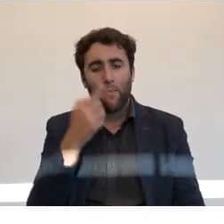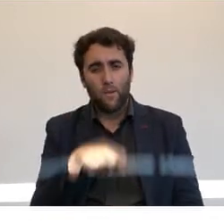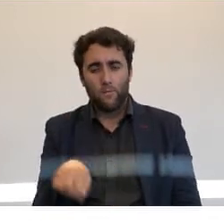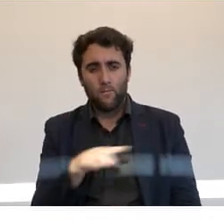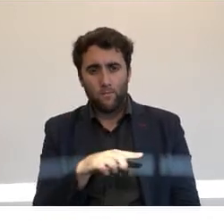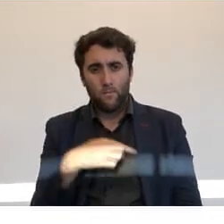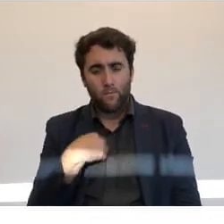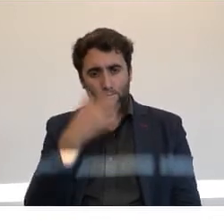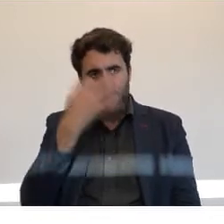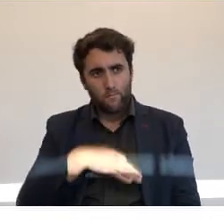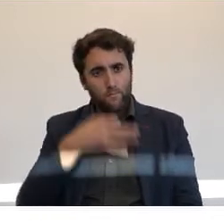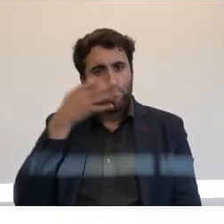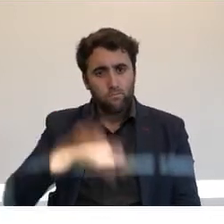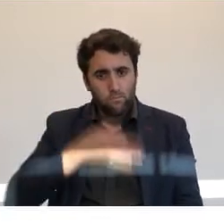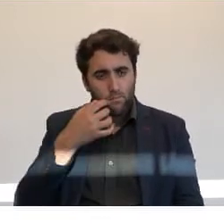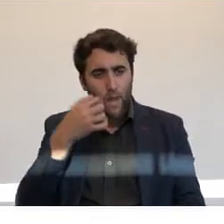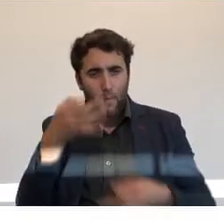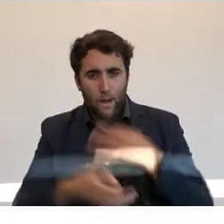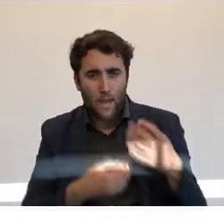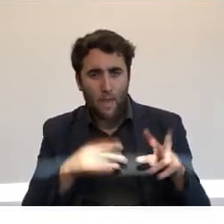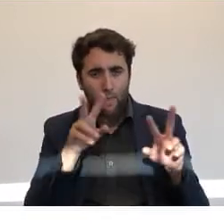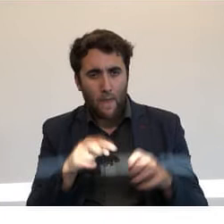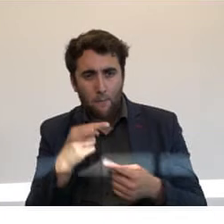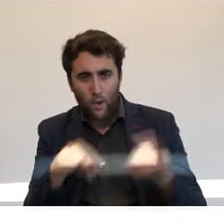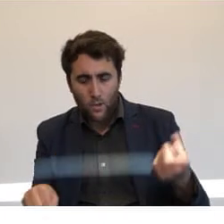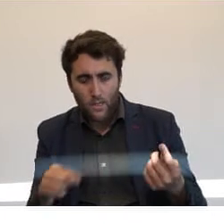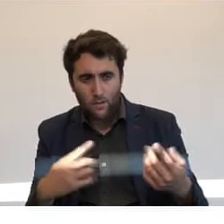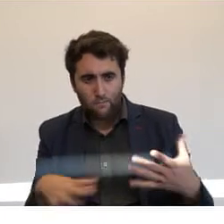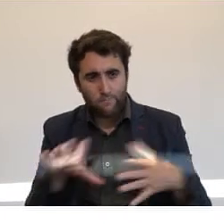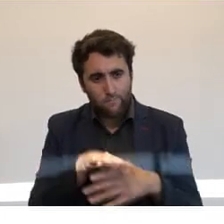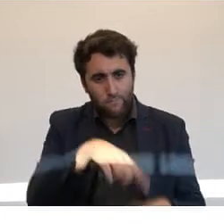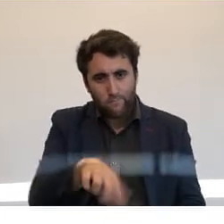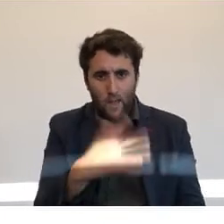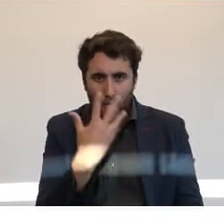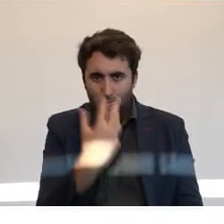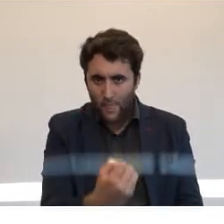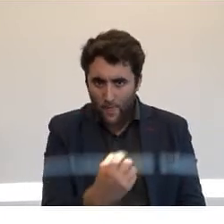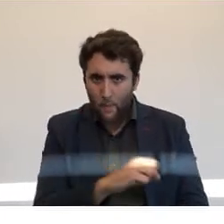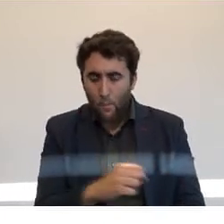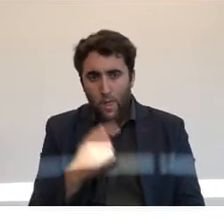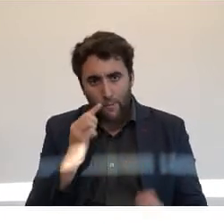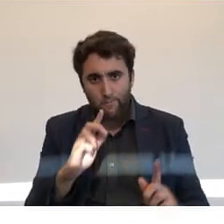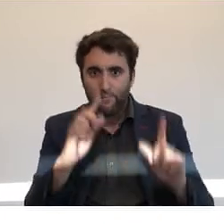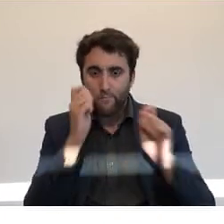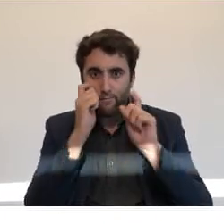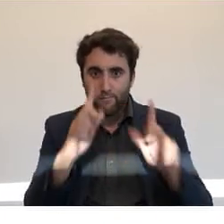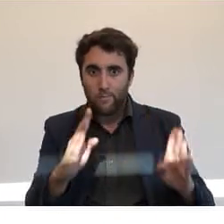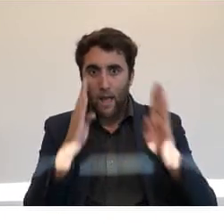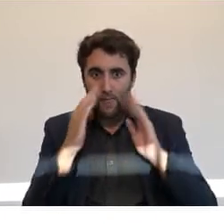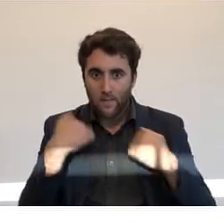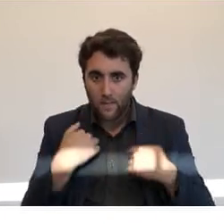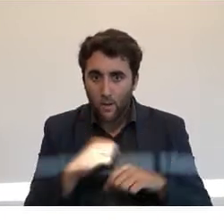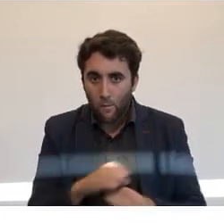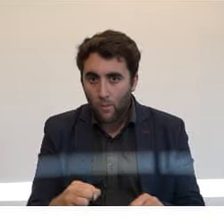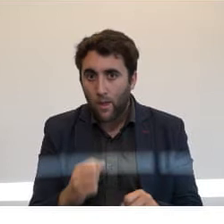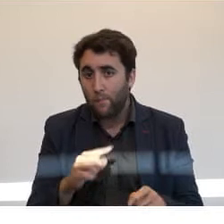si el mensaje y la manera en que explicamos contenidos conectan con nuestro público y a lo mejor, insisto y vuelvo a la esencia de